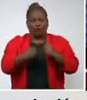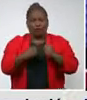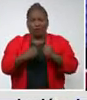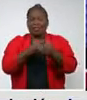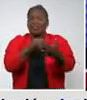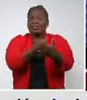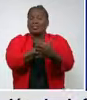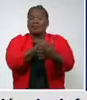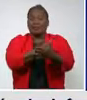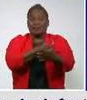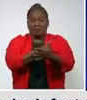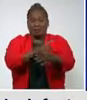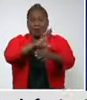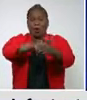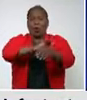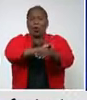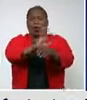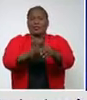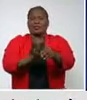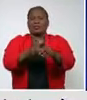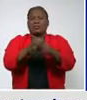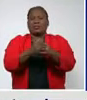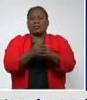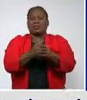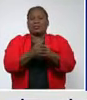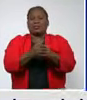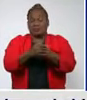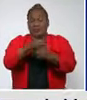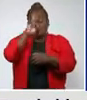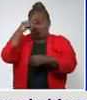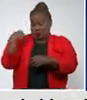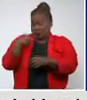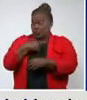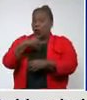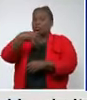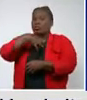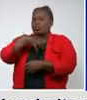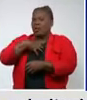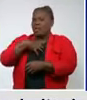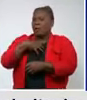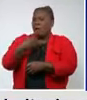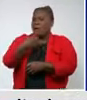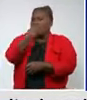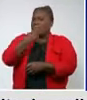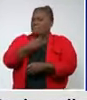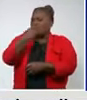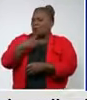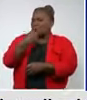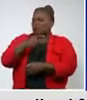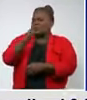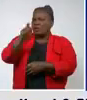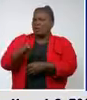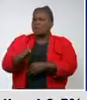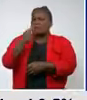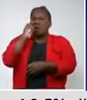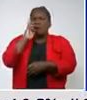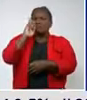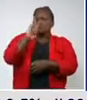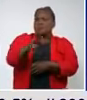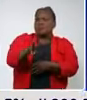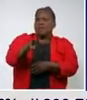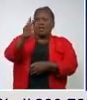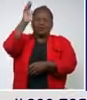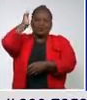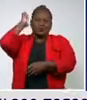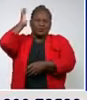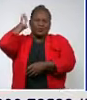la COVID-19. Doctor, nosotros hemos recibido varias interrogantes de las personas que están en sintonía con esta